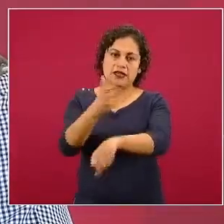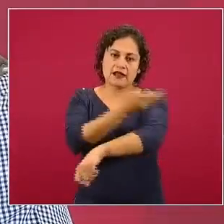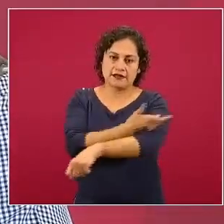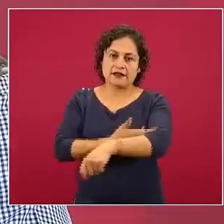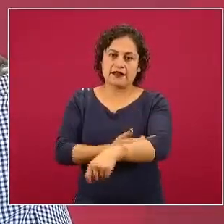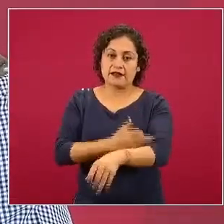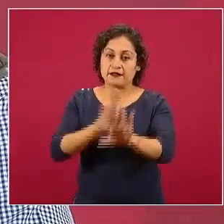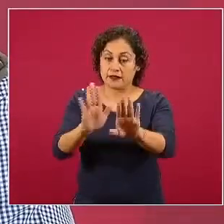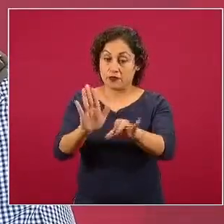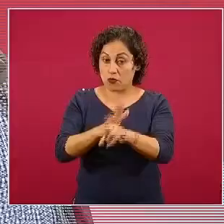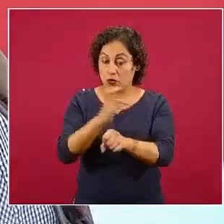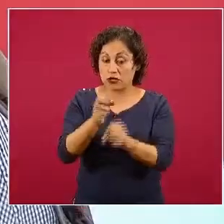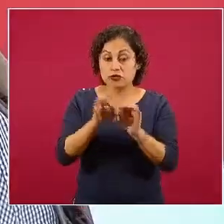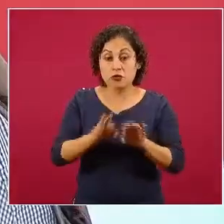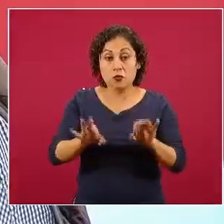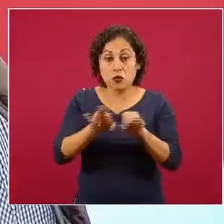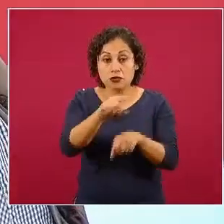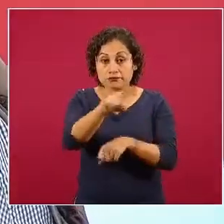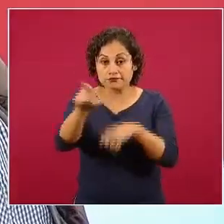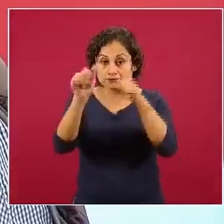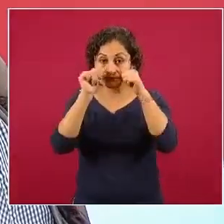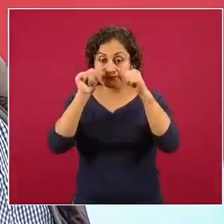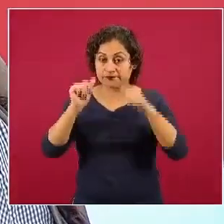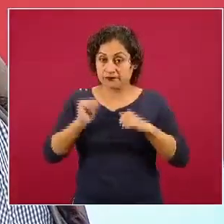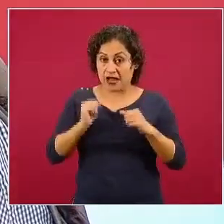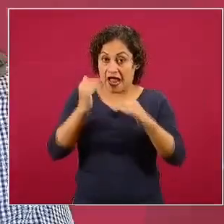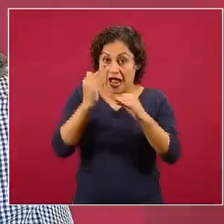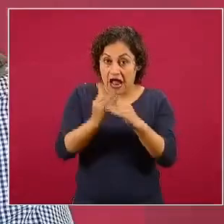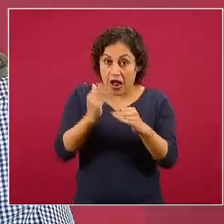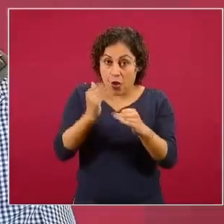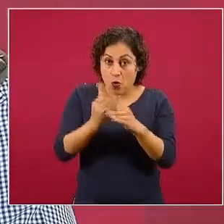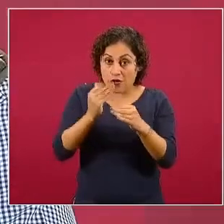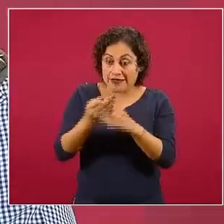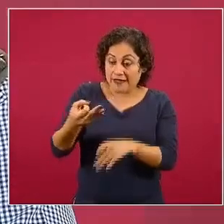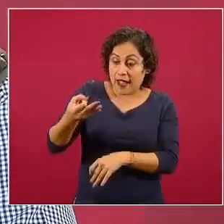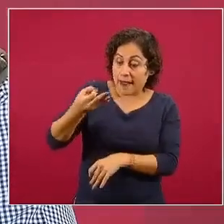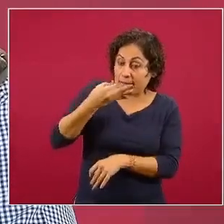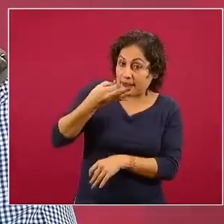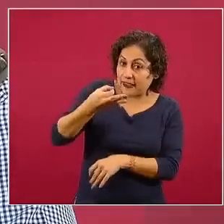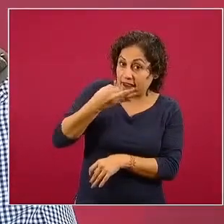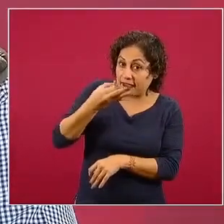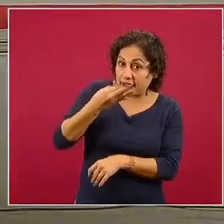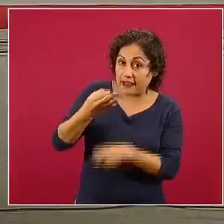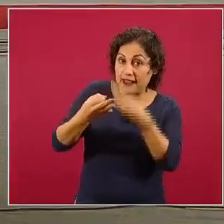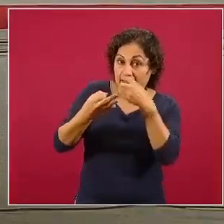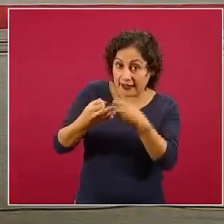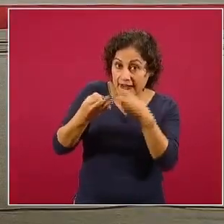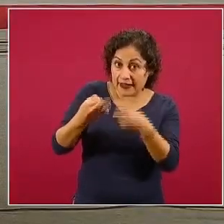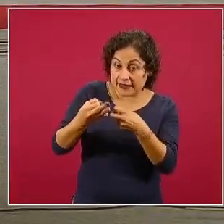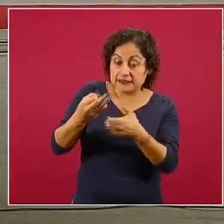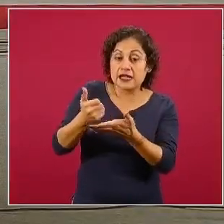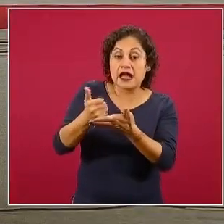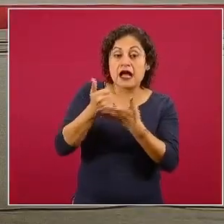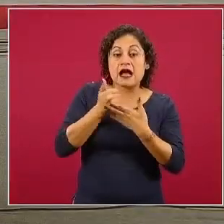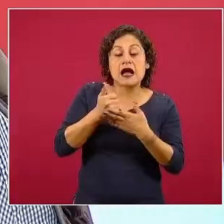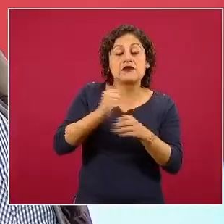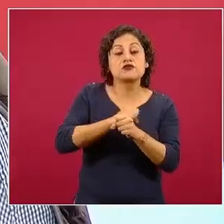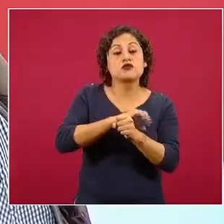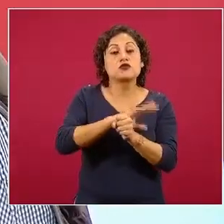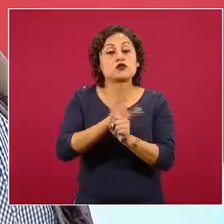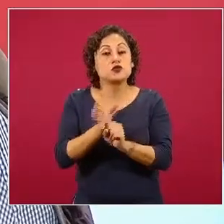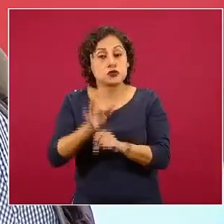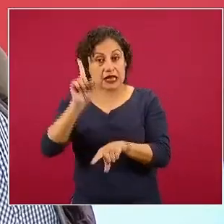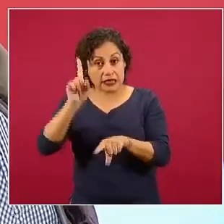ningún tratamiento que esté científicamente comprobado que pueda disminuir las afectaciones del